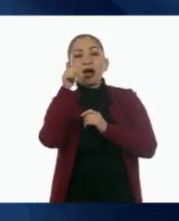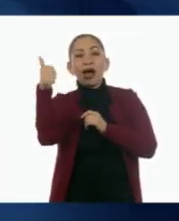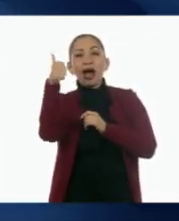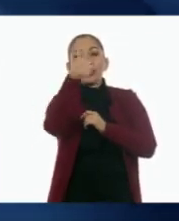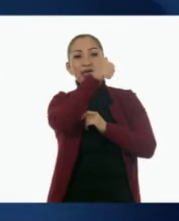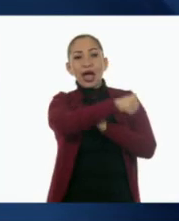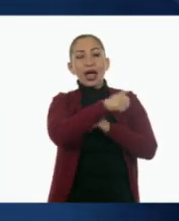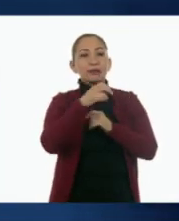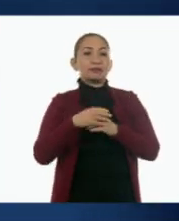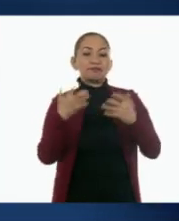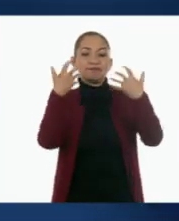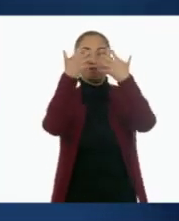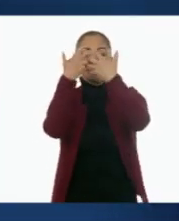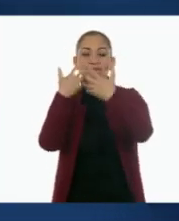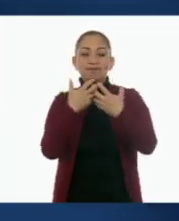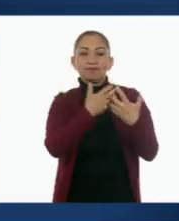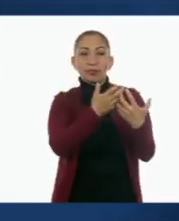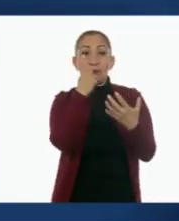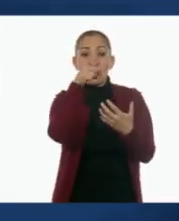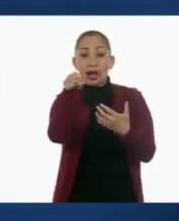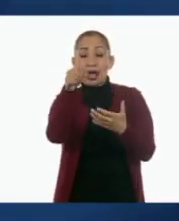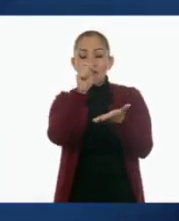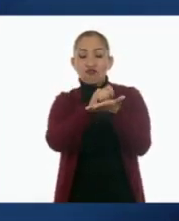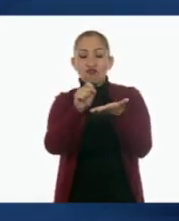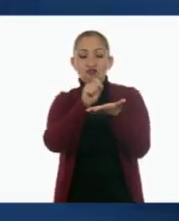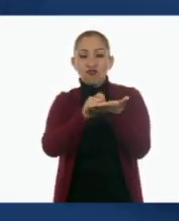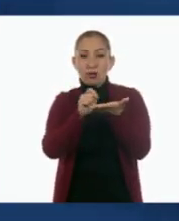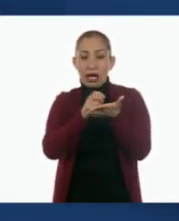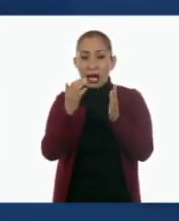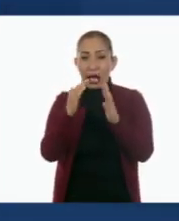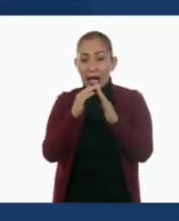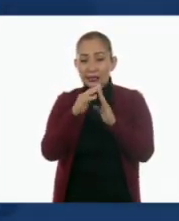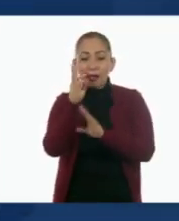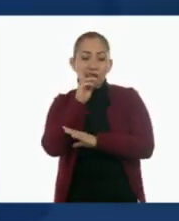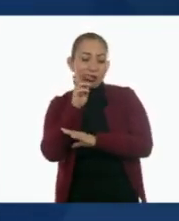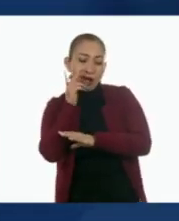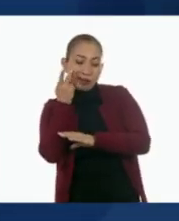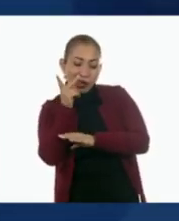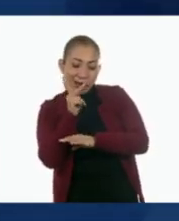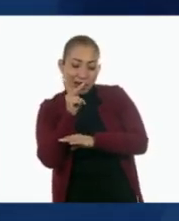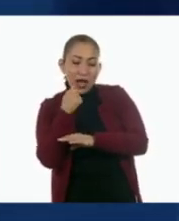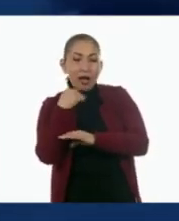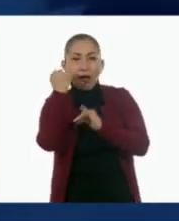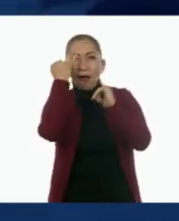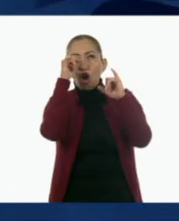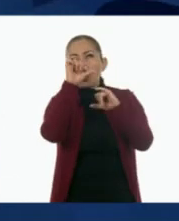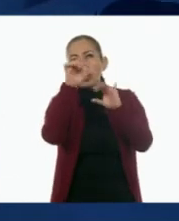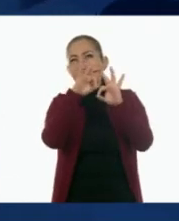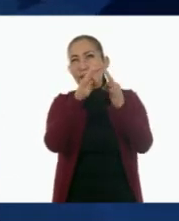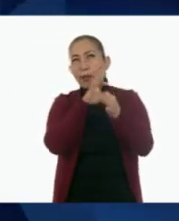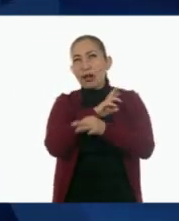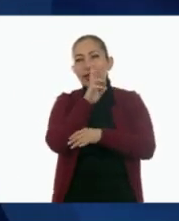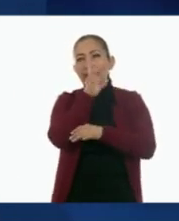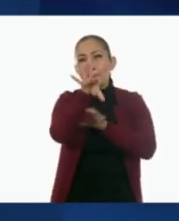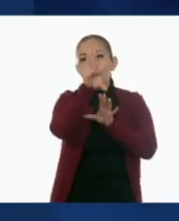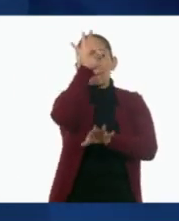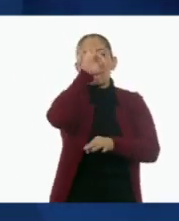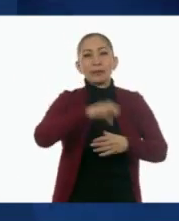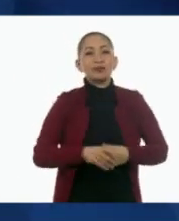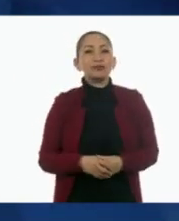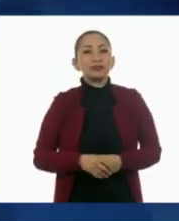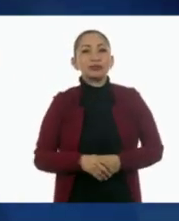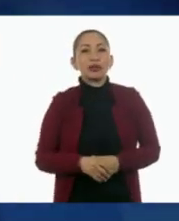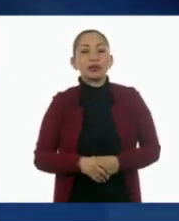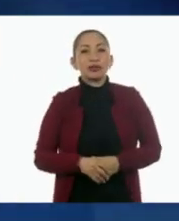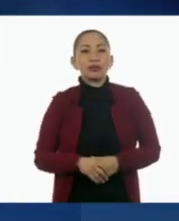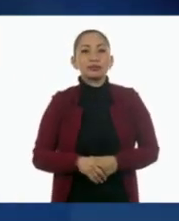uno de los resultados. Para que los anoten en su casa, lo comprueben y se imaginen de qué otra forma pueden llegar a estos